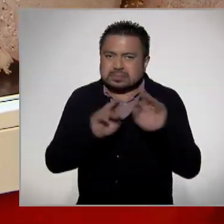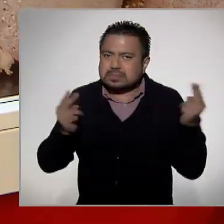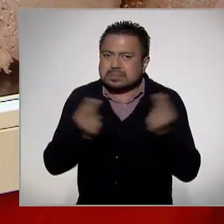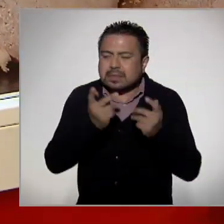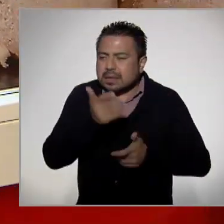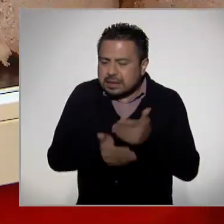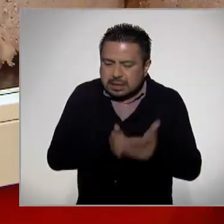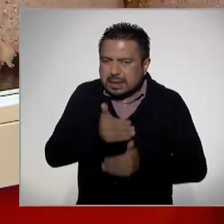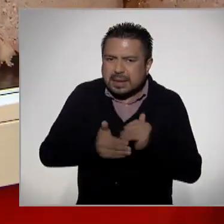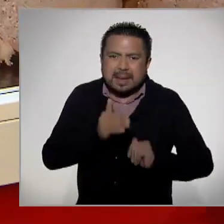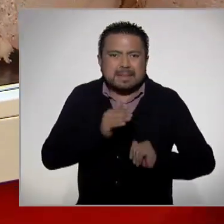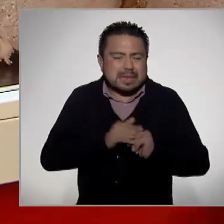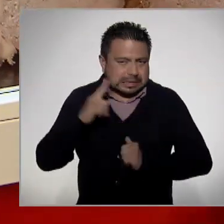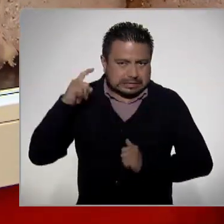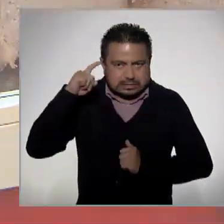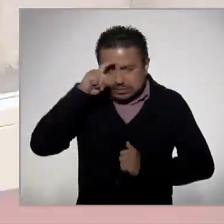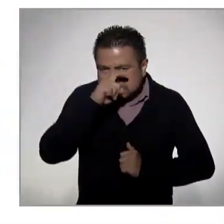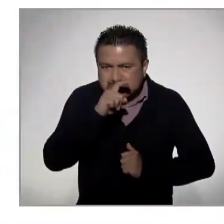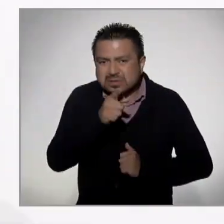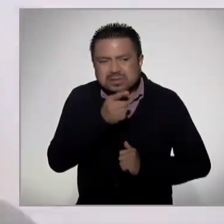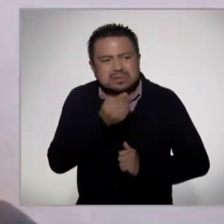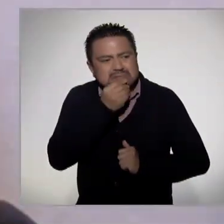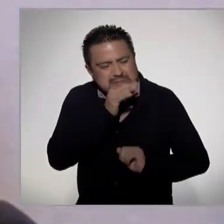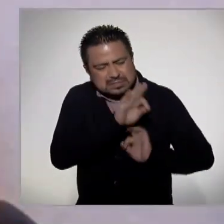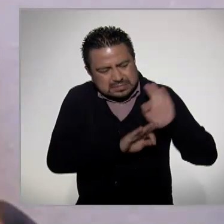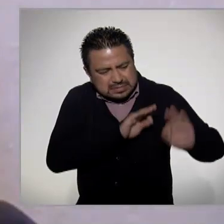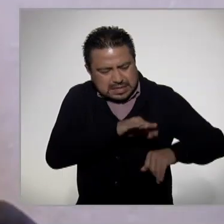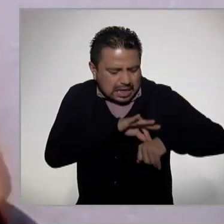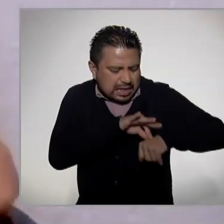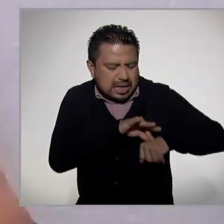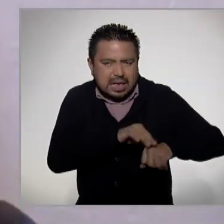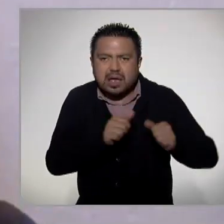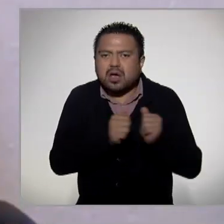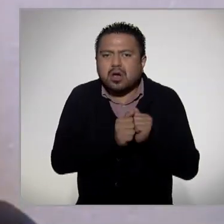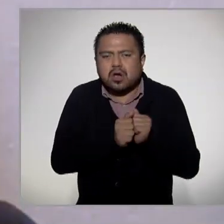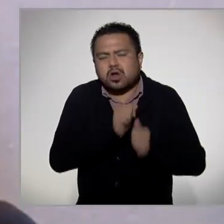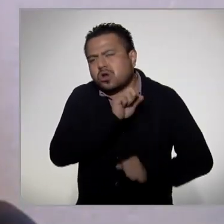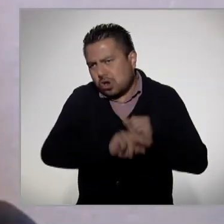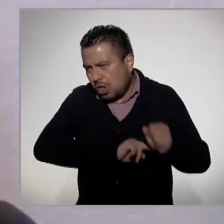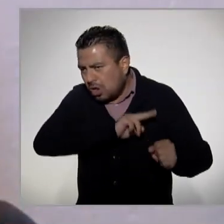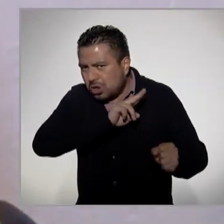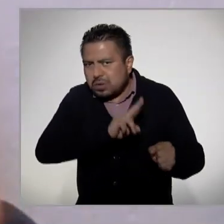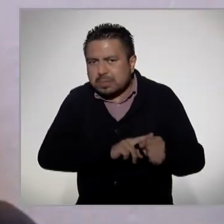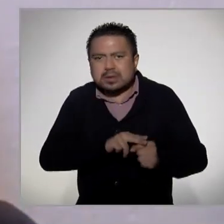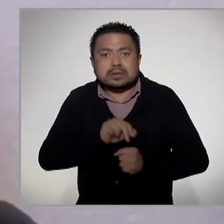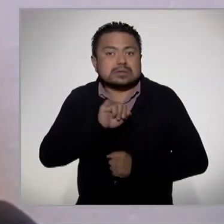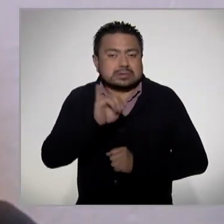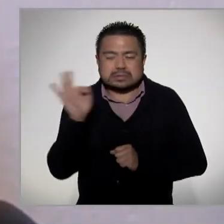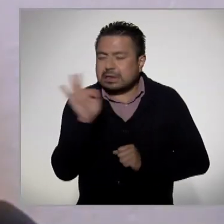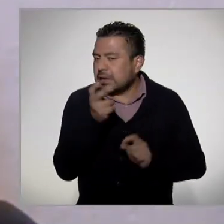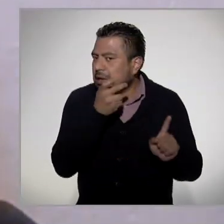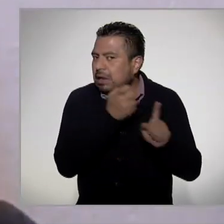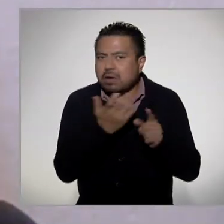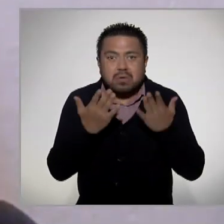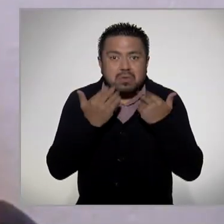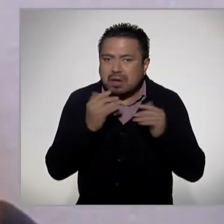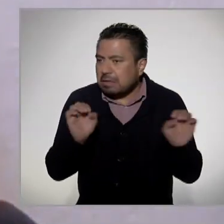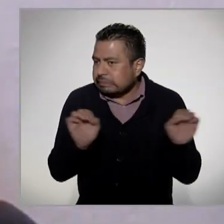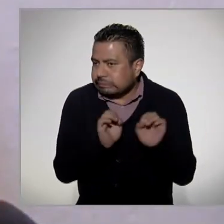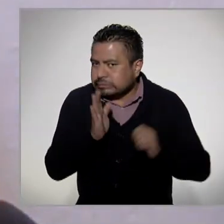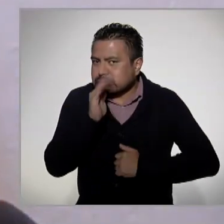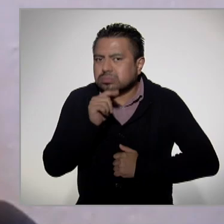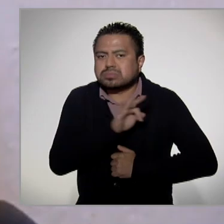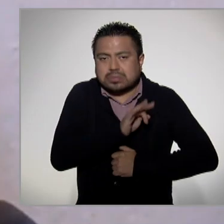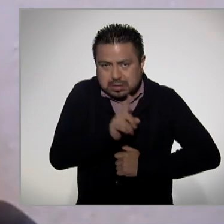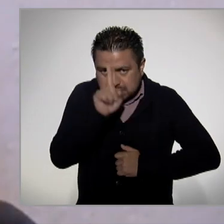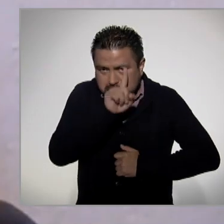más vulnerables estimular el consumo de carne en cantidades moderadas y si esto no es posible se recomienda